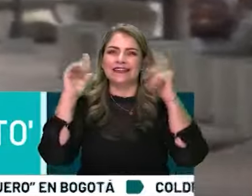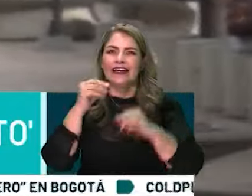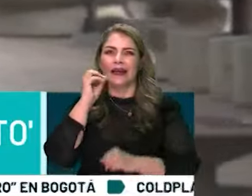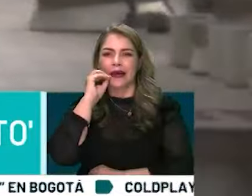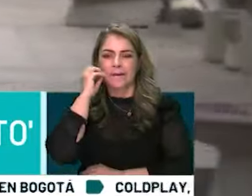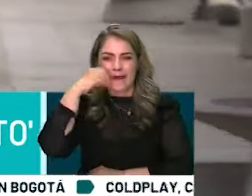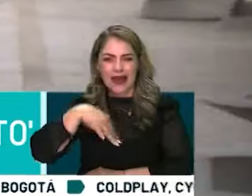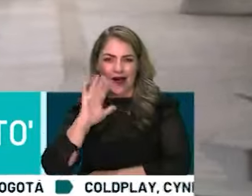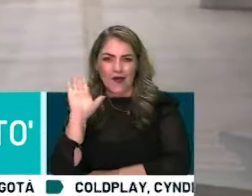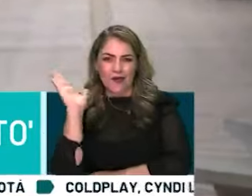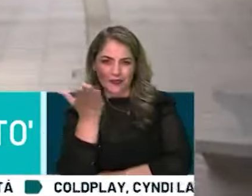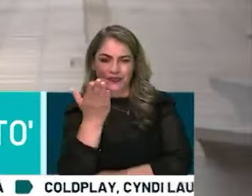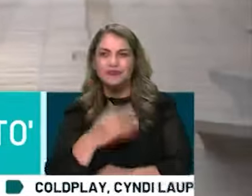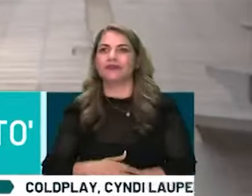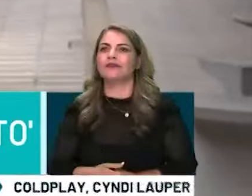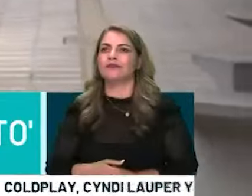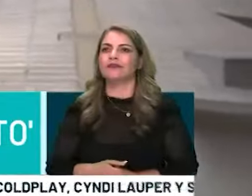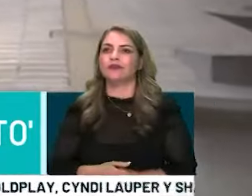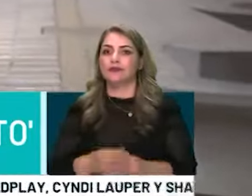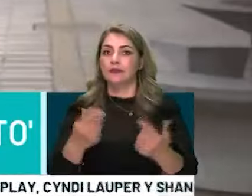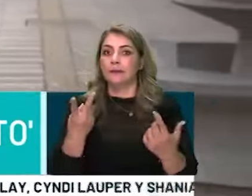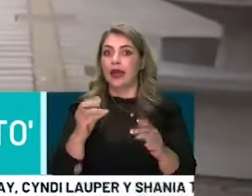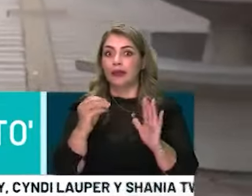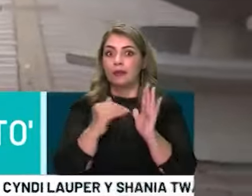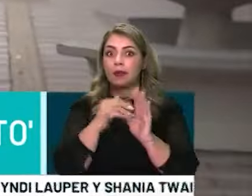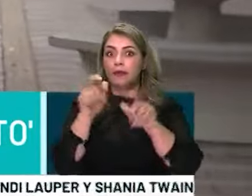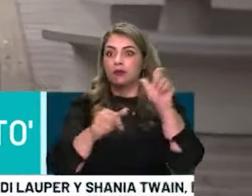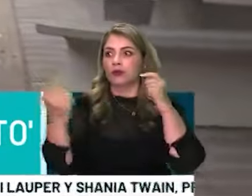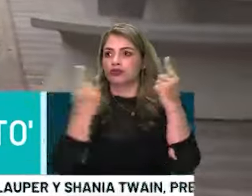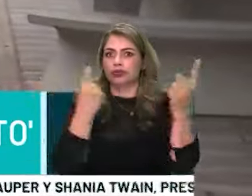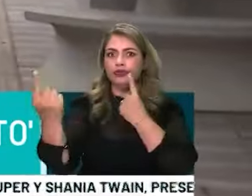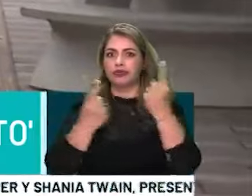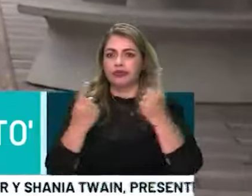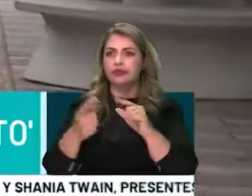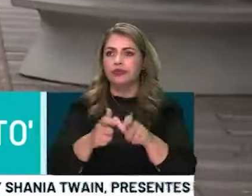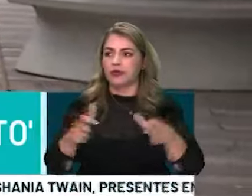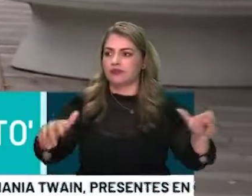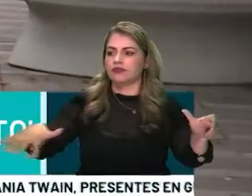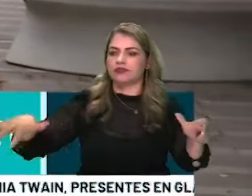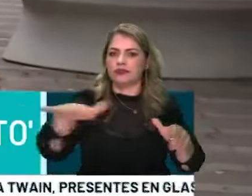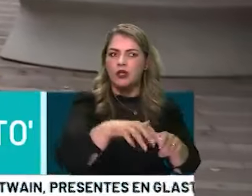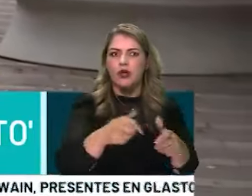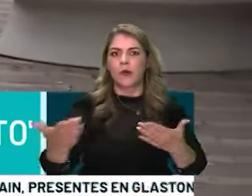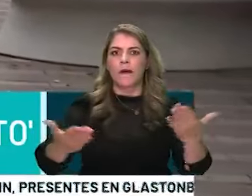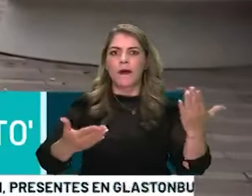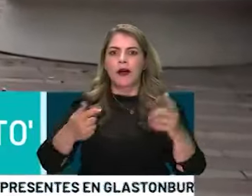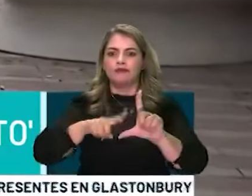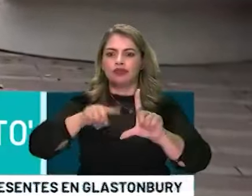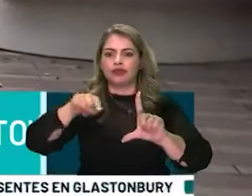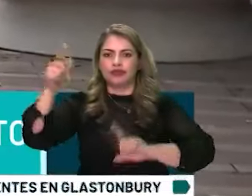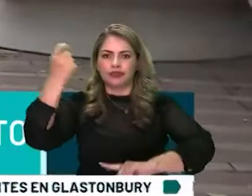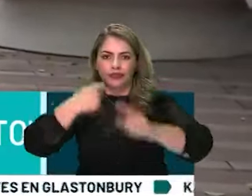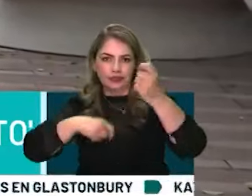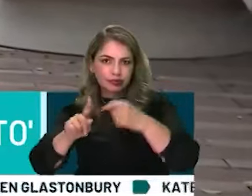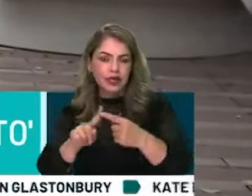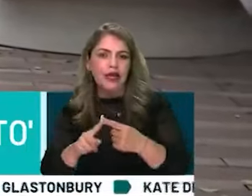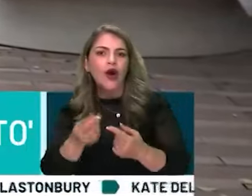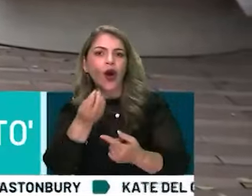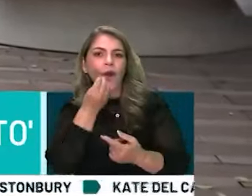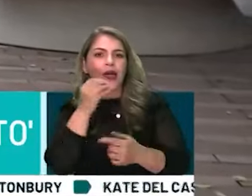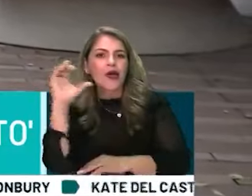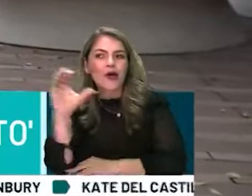Esta feria ha tenido alrededor de 20.000 visitantes y es un espacio para que el comercio se dé a crecer y también para que la gastronomía colombiana siga creciendo